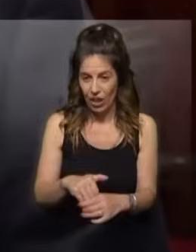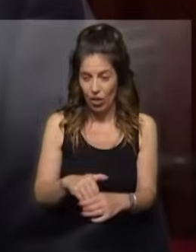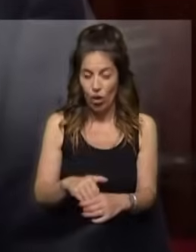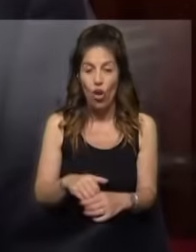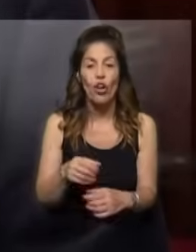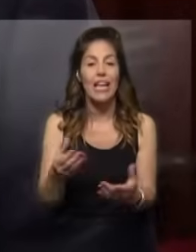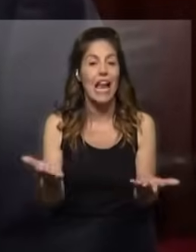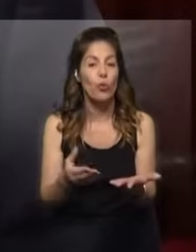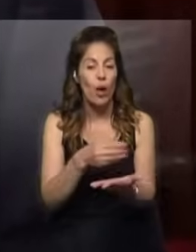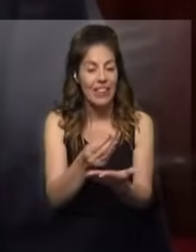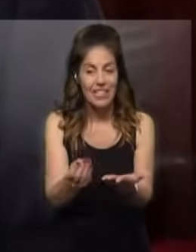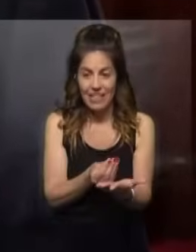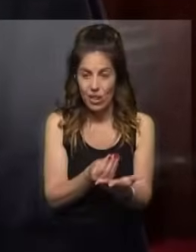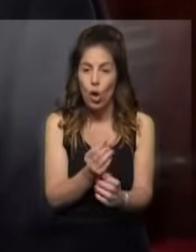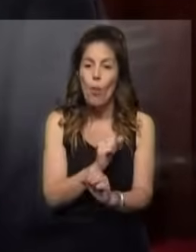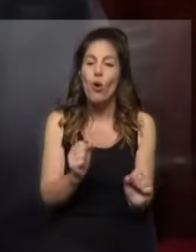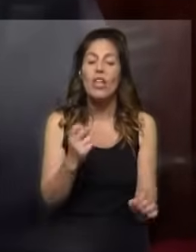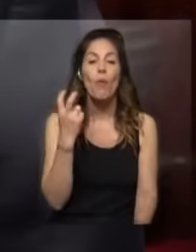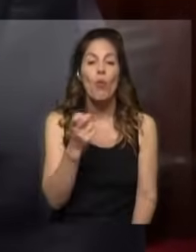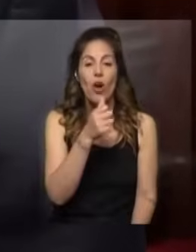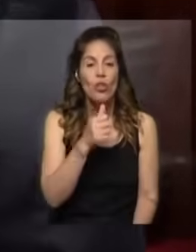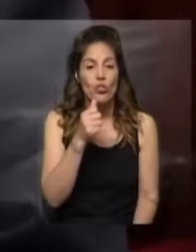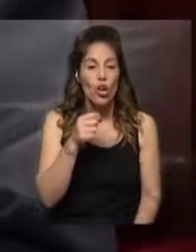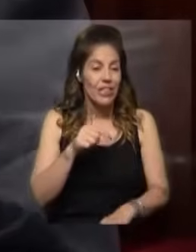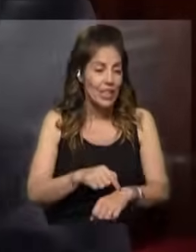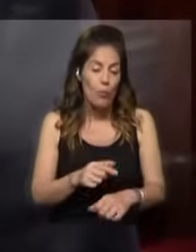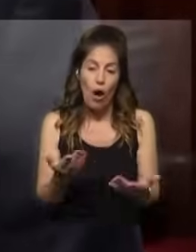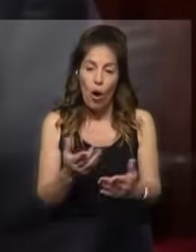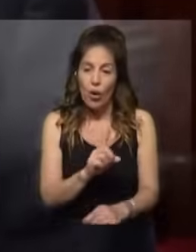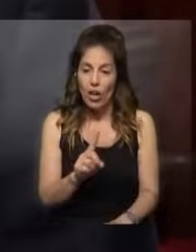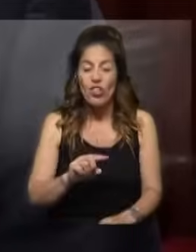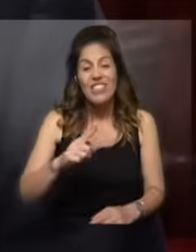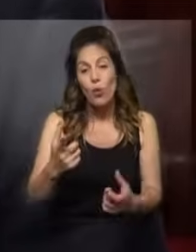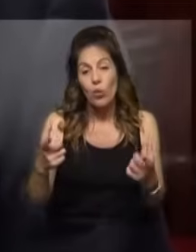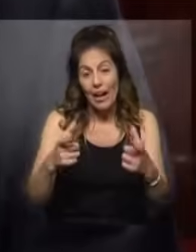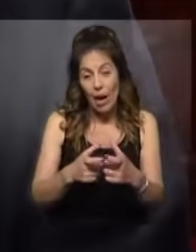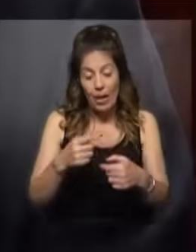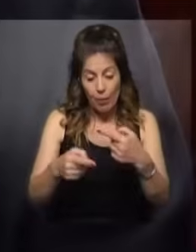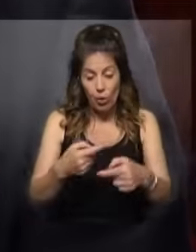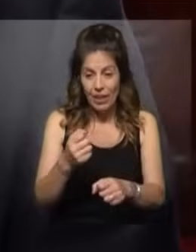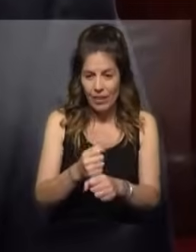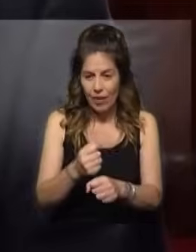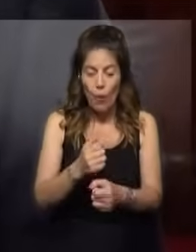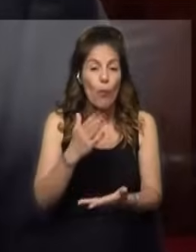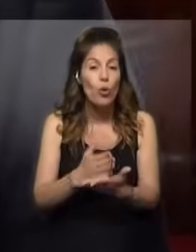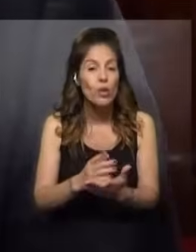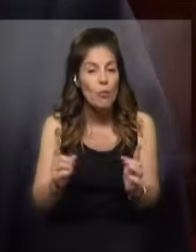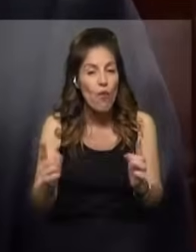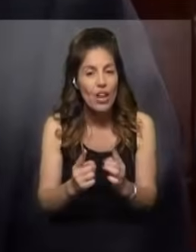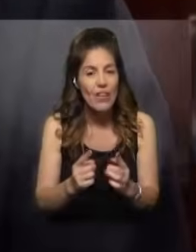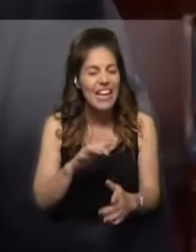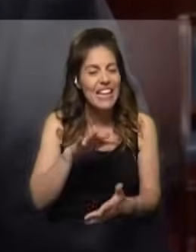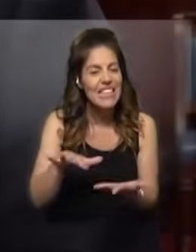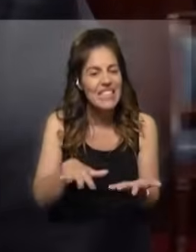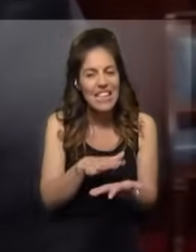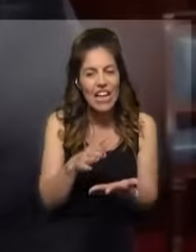diseño quiero aclarar podríamos buscar una solución no hay tiempo ahora pero hay una segunda cámara para seguirlo trabajando por último y brevemente qué escenario te imaginas